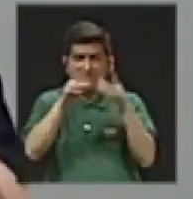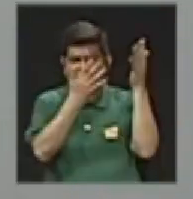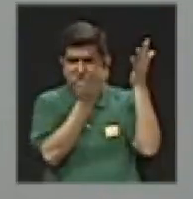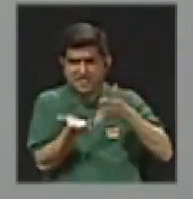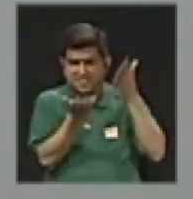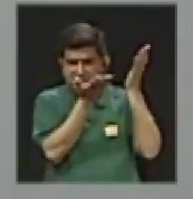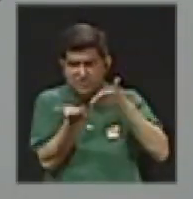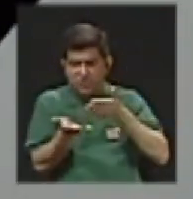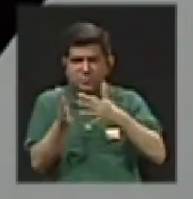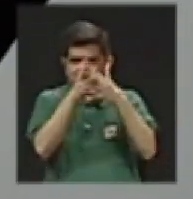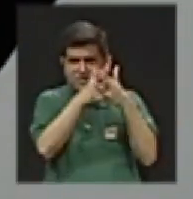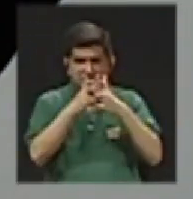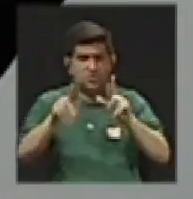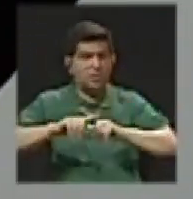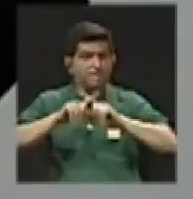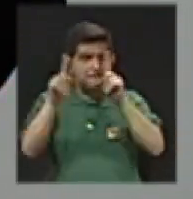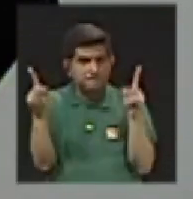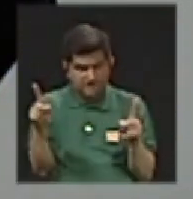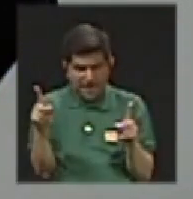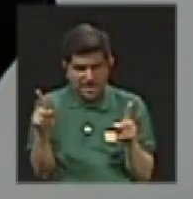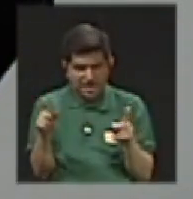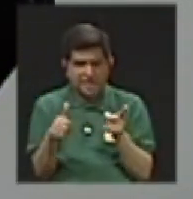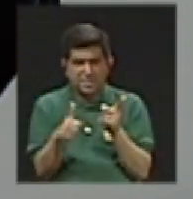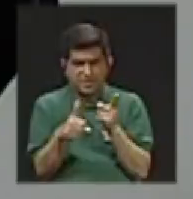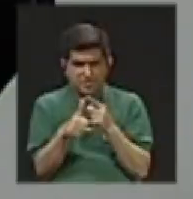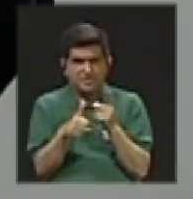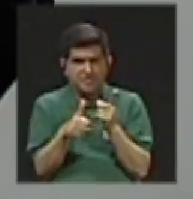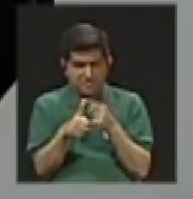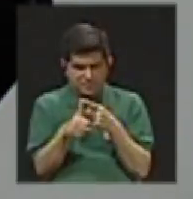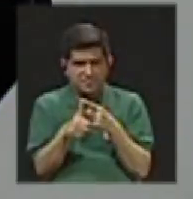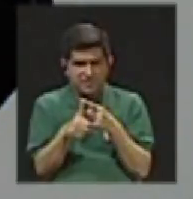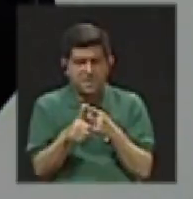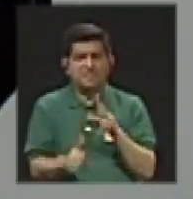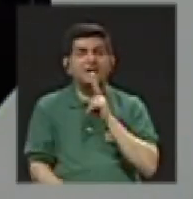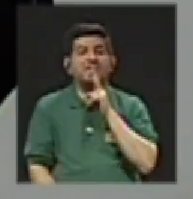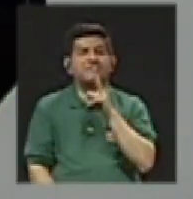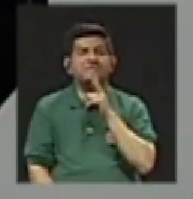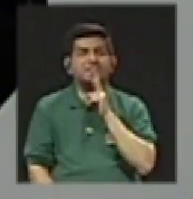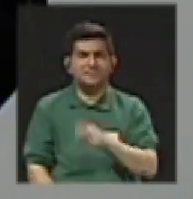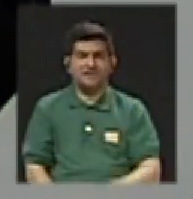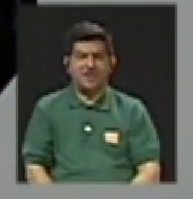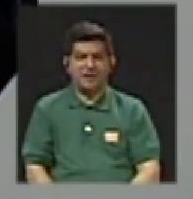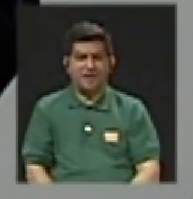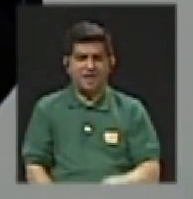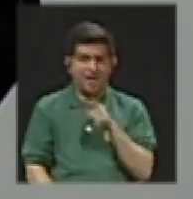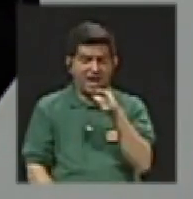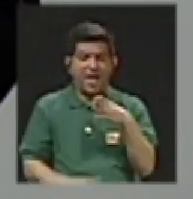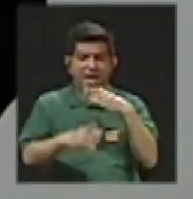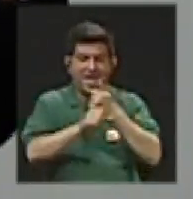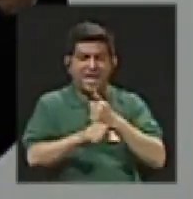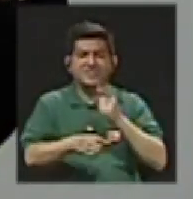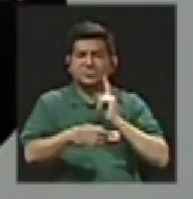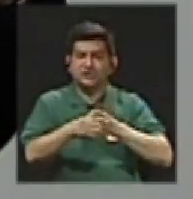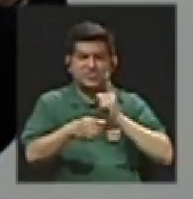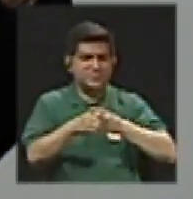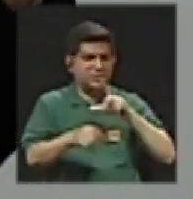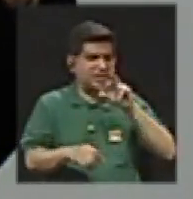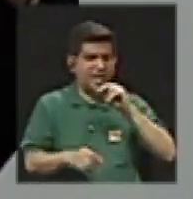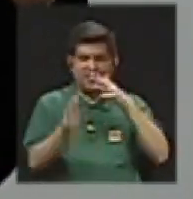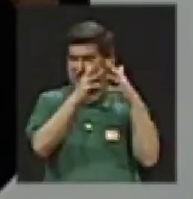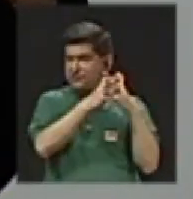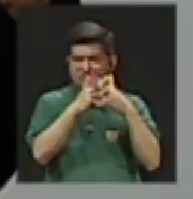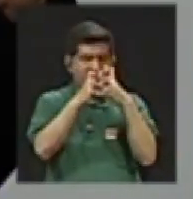de Estados Unidos, cuando en la primera verdad es que se produjo en China y no en Estados